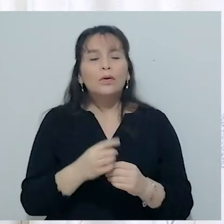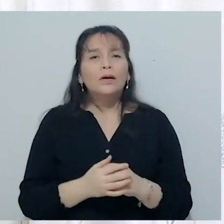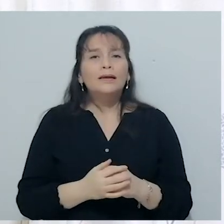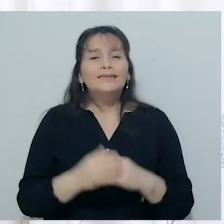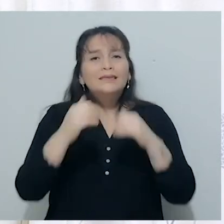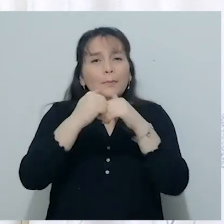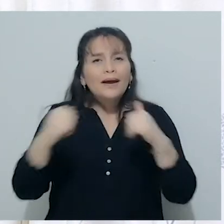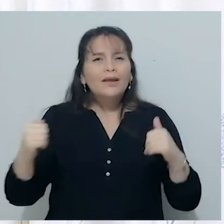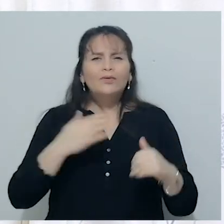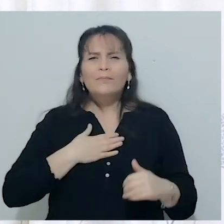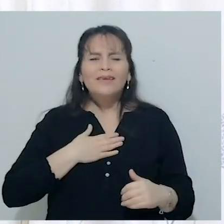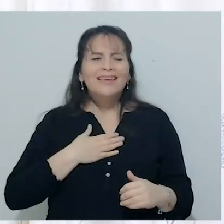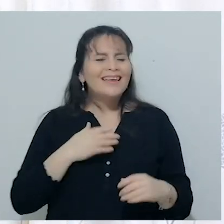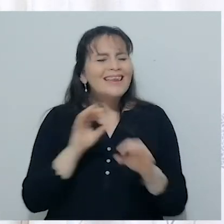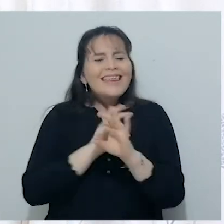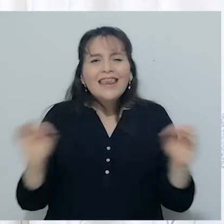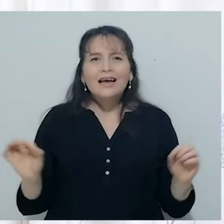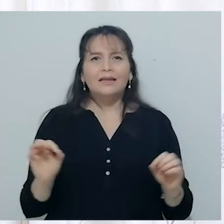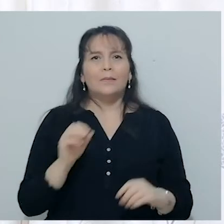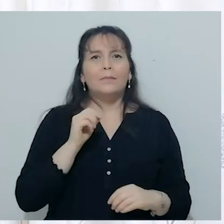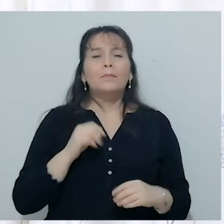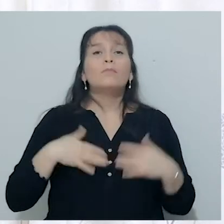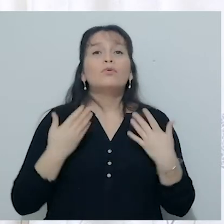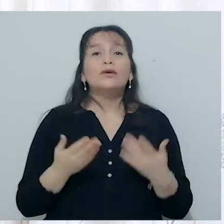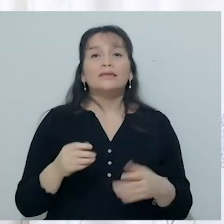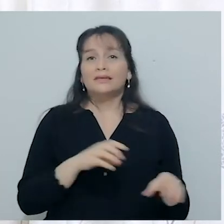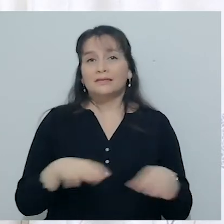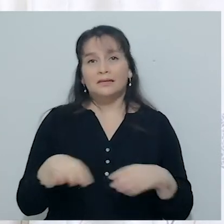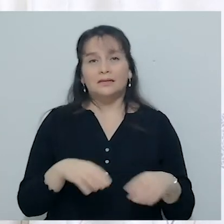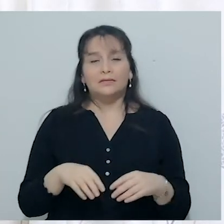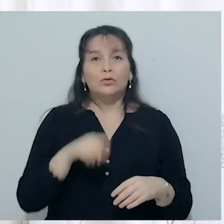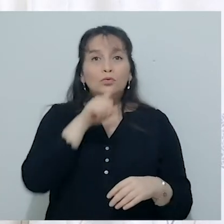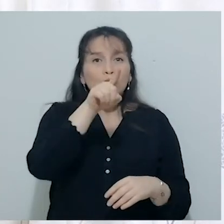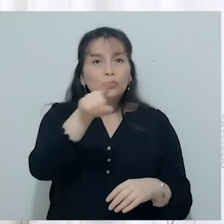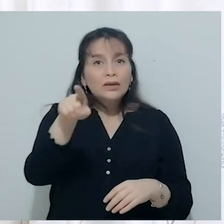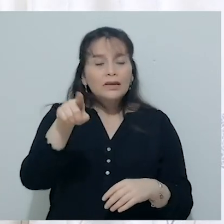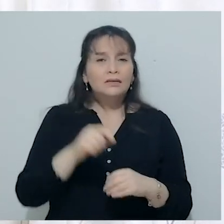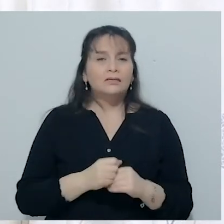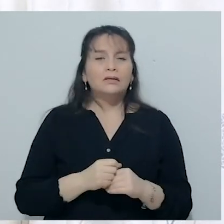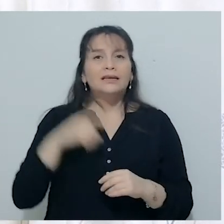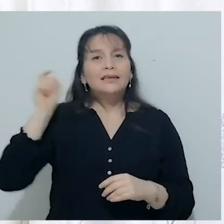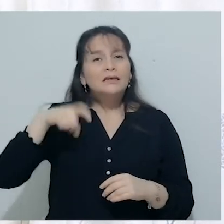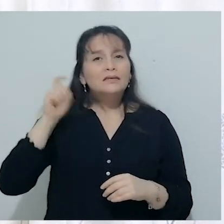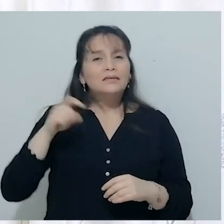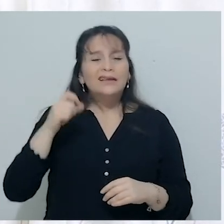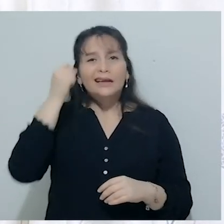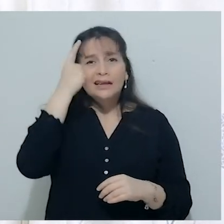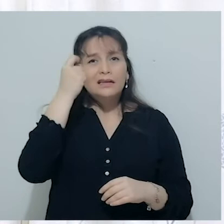Pero no se olviden de Dios. Jesús dijo, separados de mí nada podéis hacer.